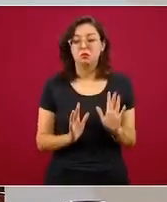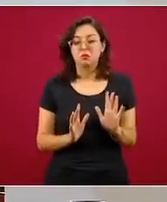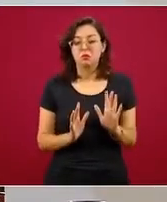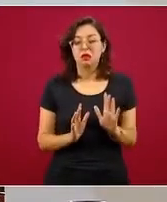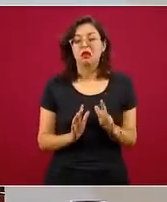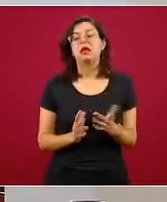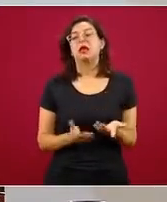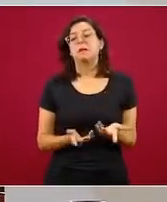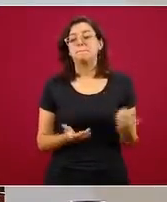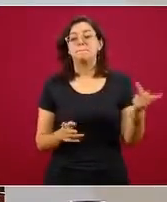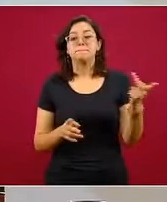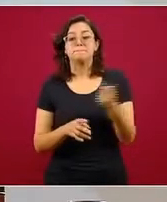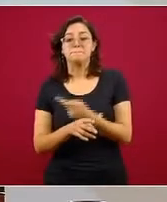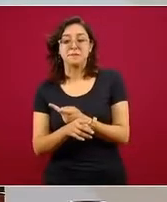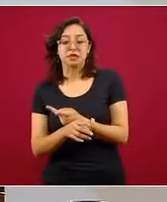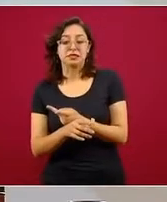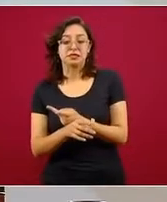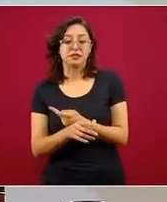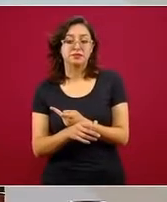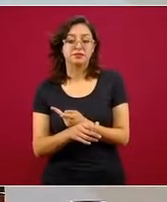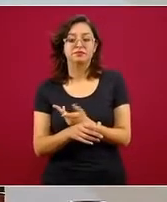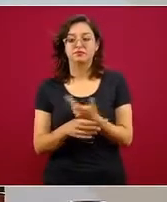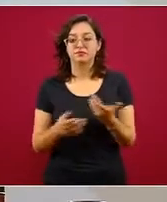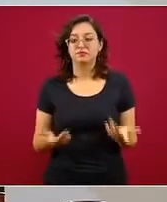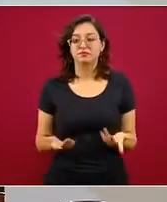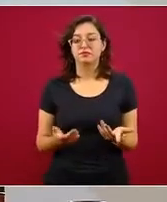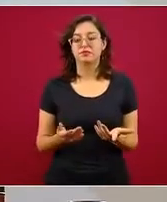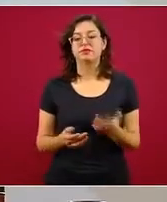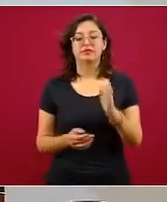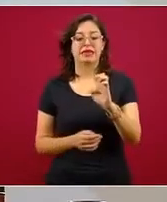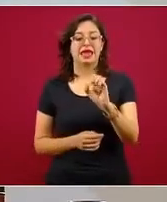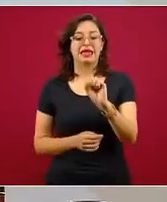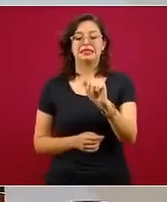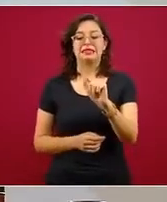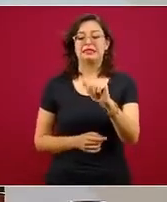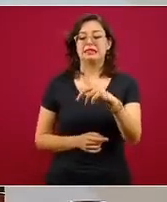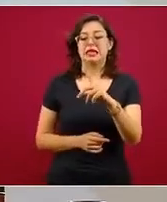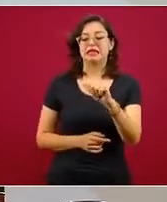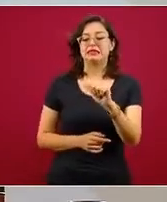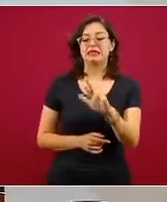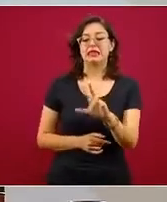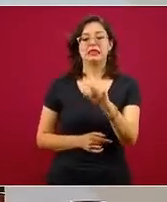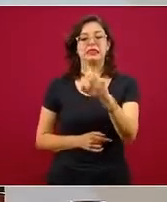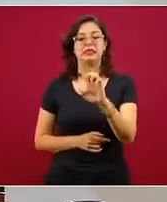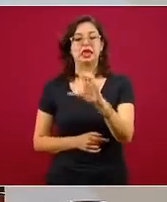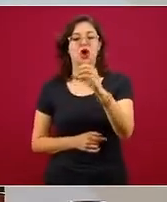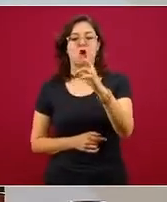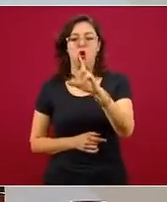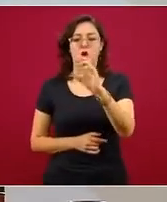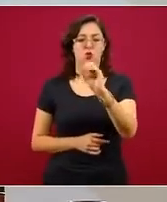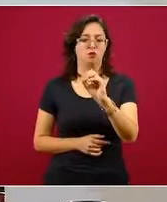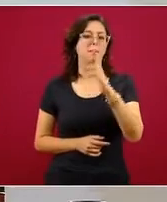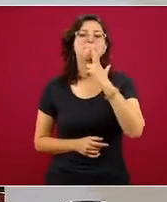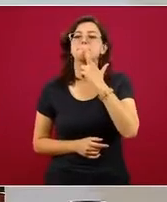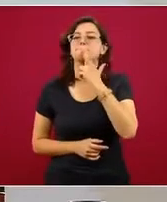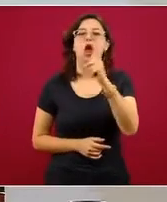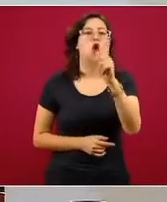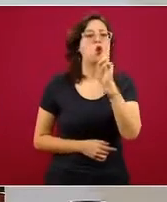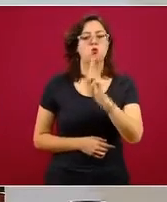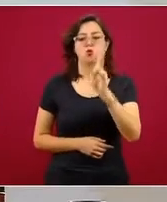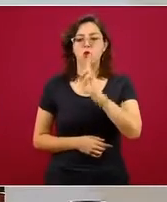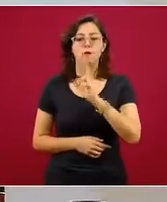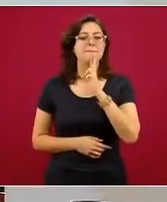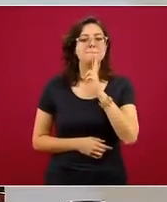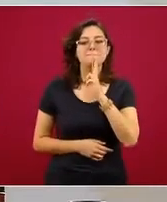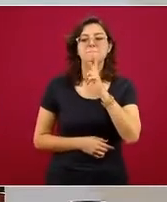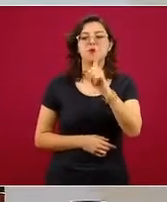Si se trata de la prueba que es el estándar de oro es un término técnico que quiere decir la prueba preferente,